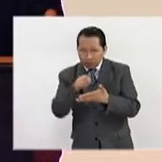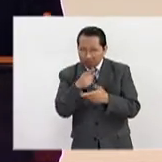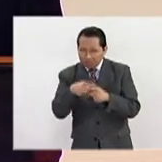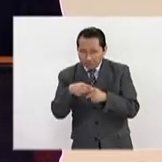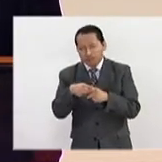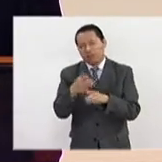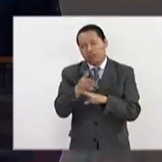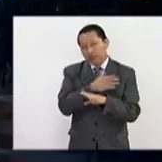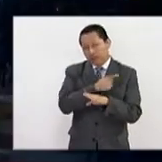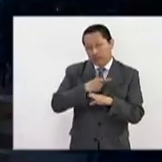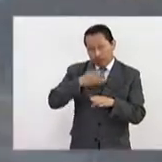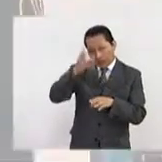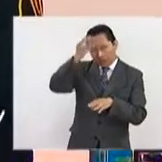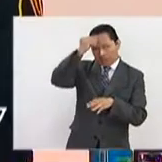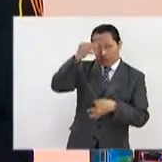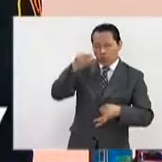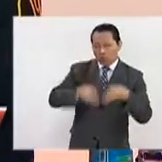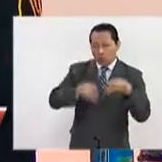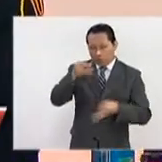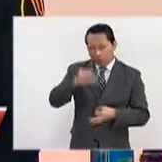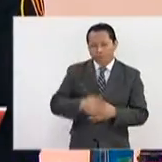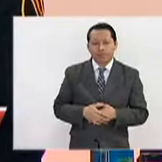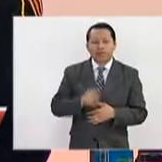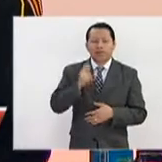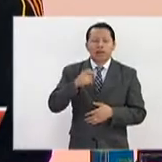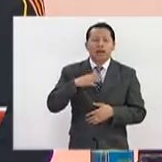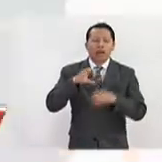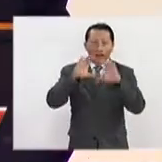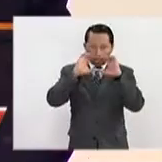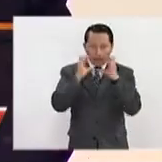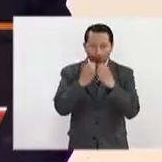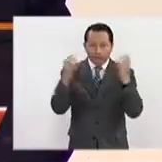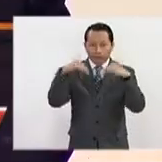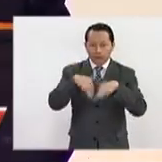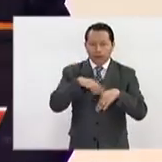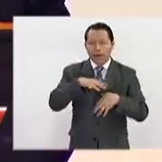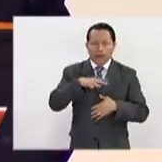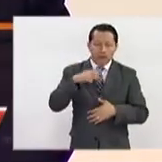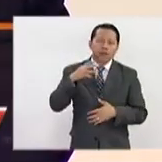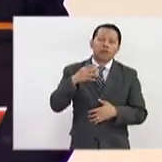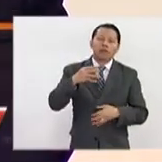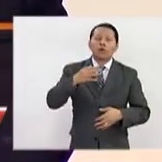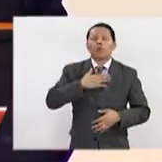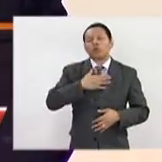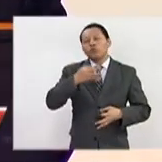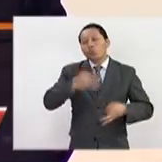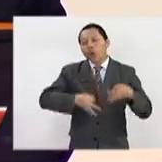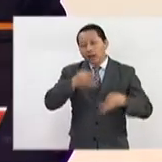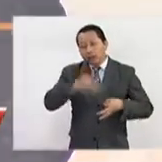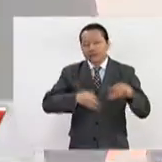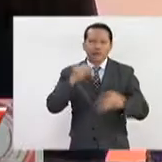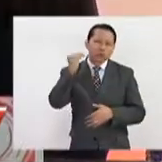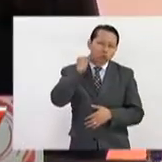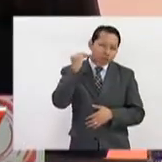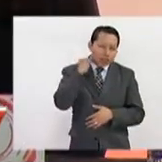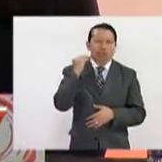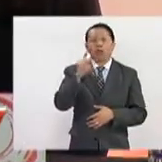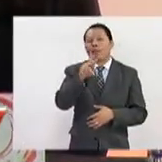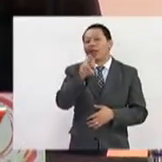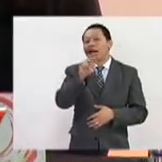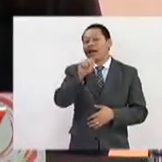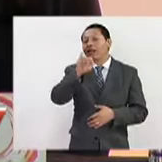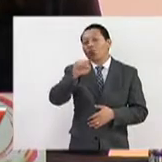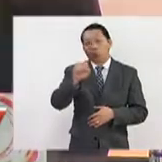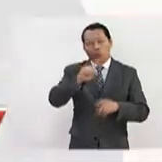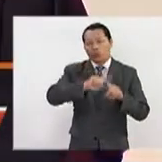juzgar. Esto lo aseguró durante un congreso que reúne a juristas, abogados, ministerios públicos y peritos de diversas partes